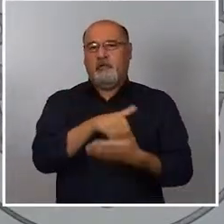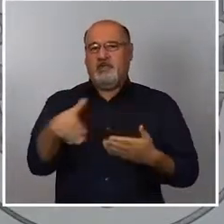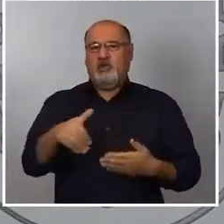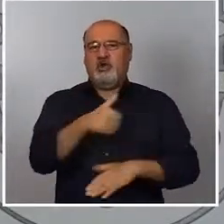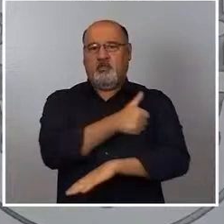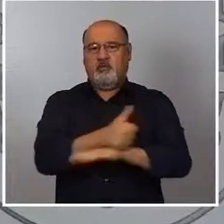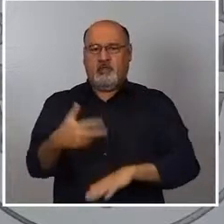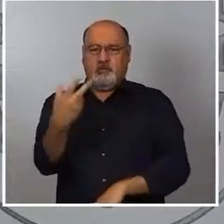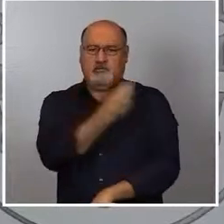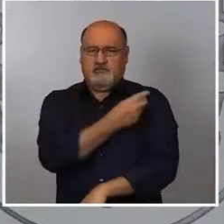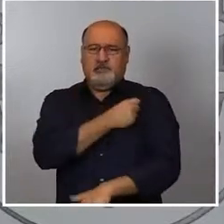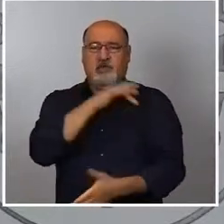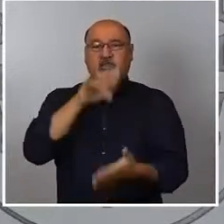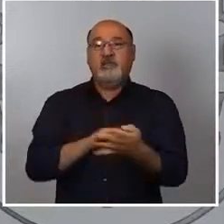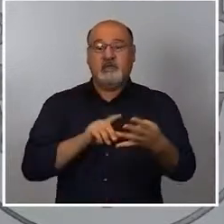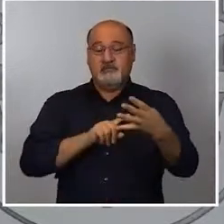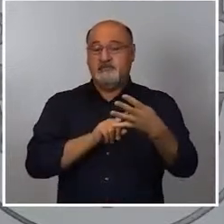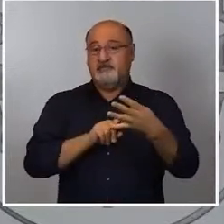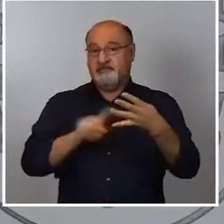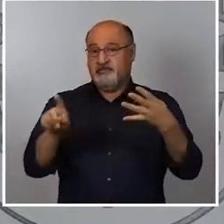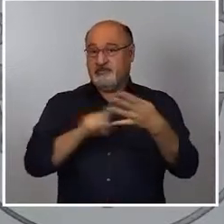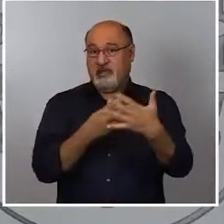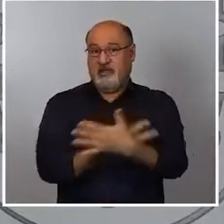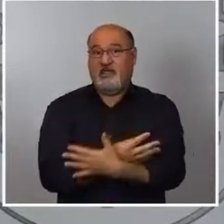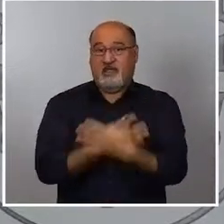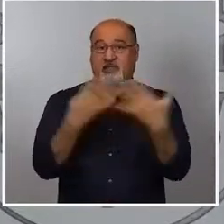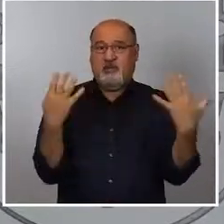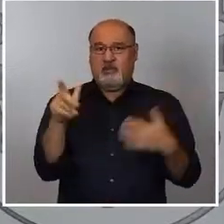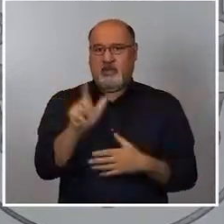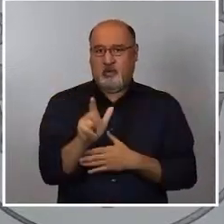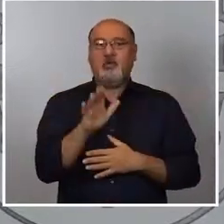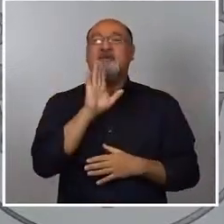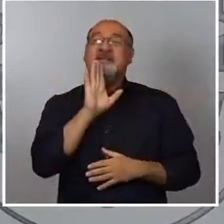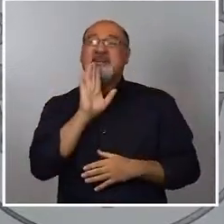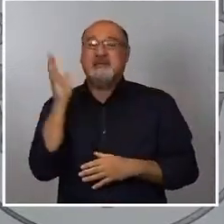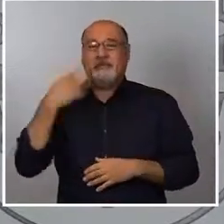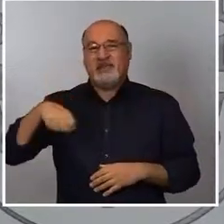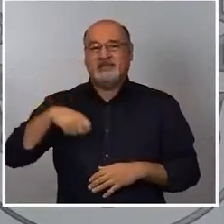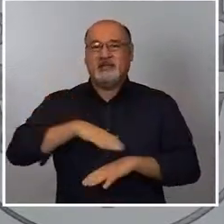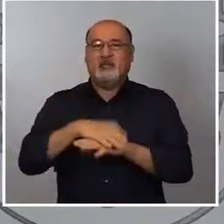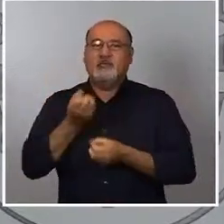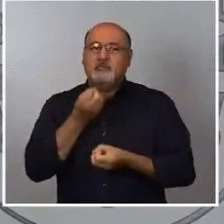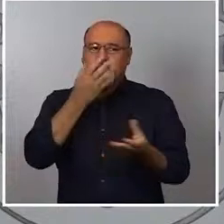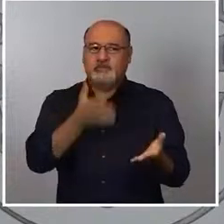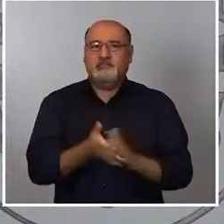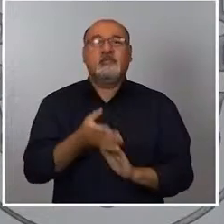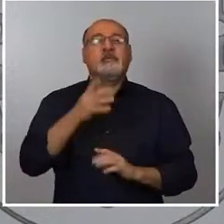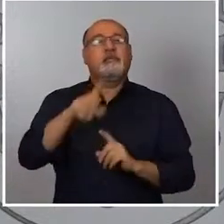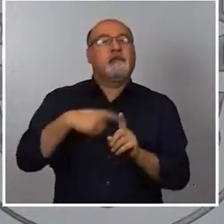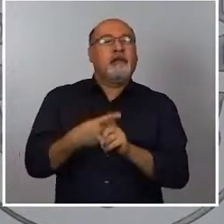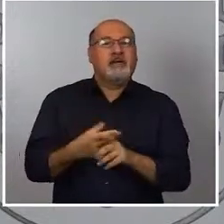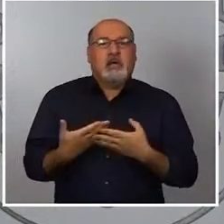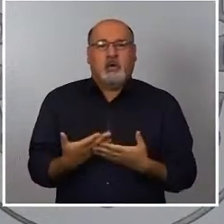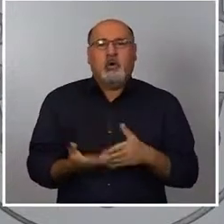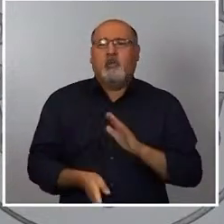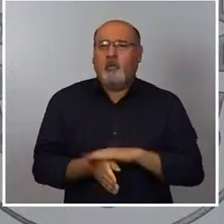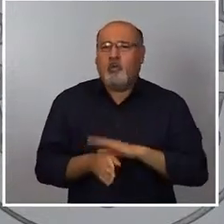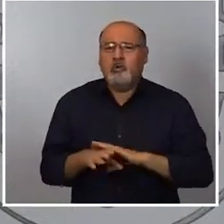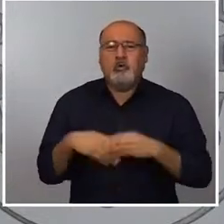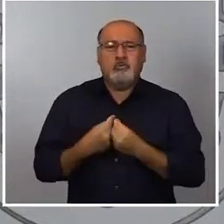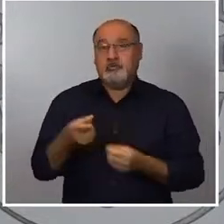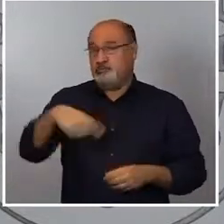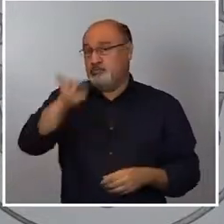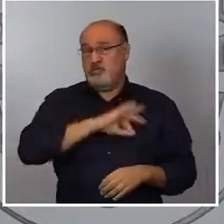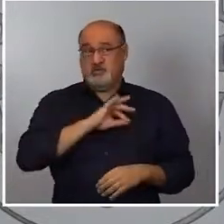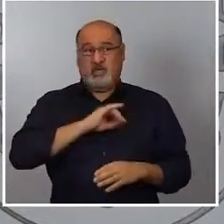del 19 de julio como ha manifestado el presidente del gobierno y además también estamos completando están viendo ustedes en el informe de hoy